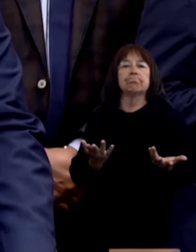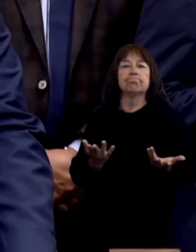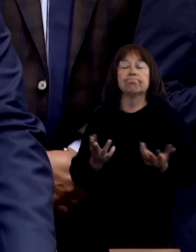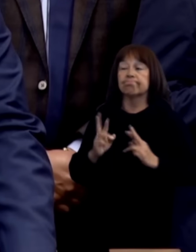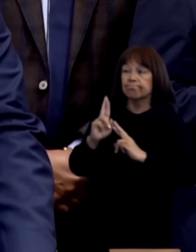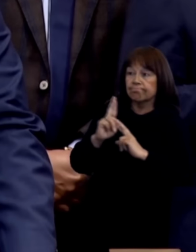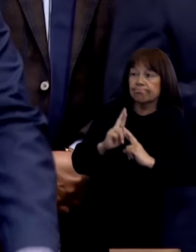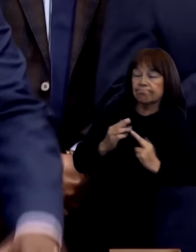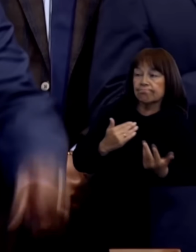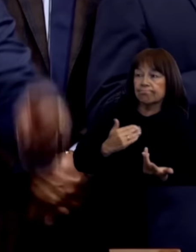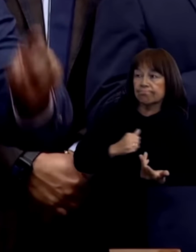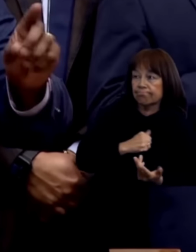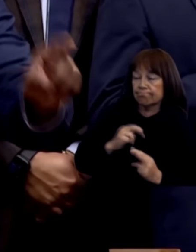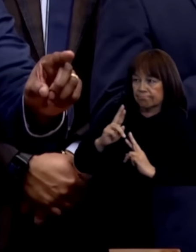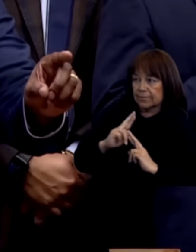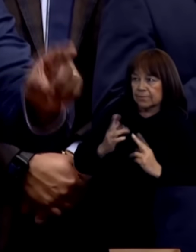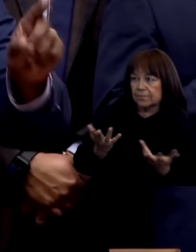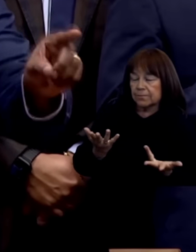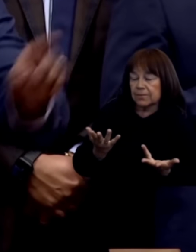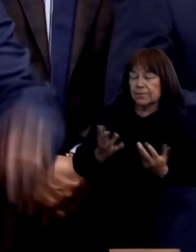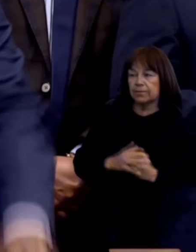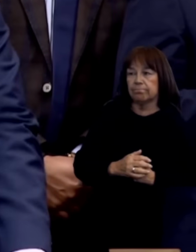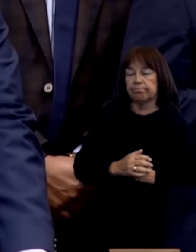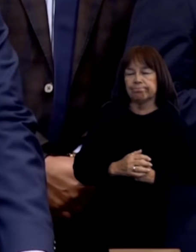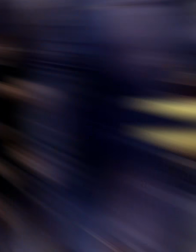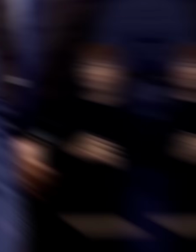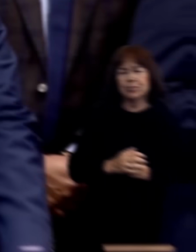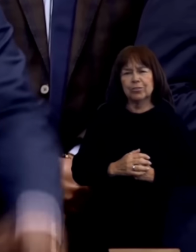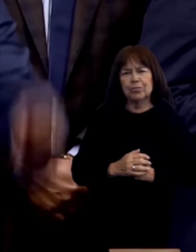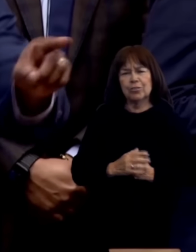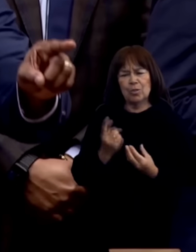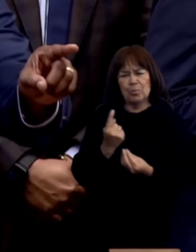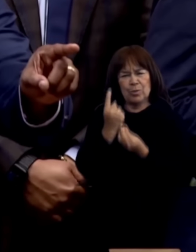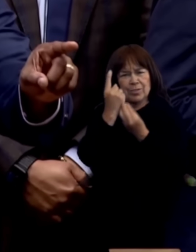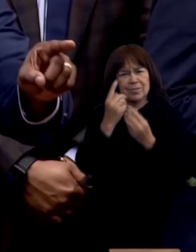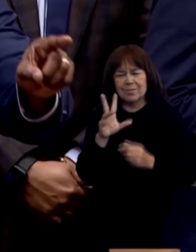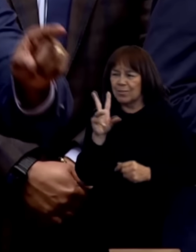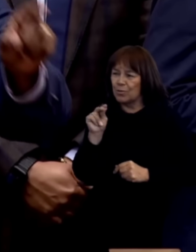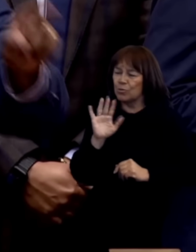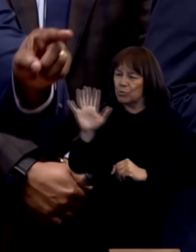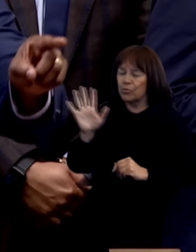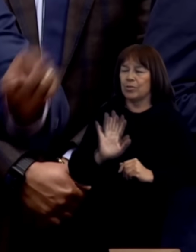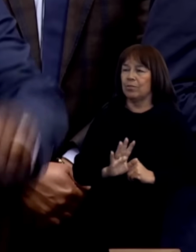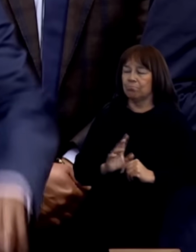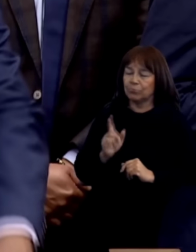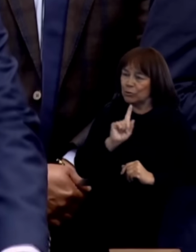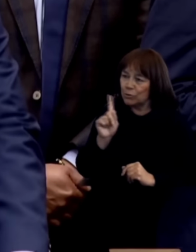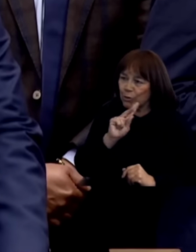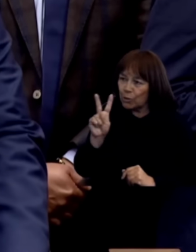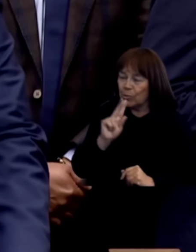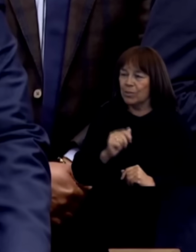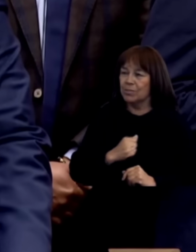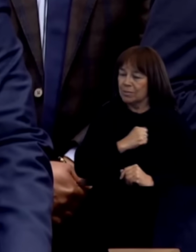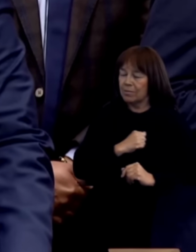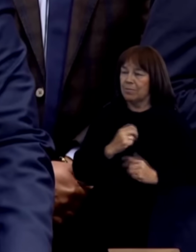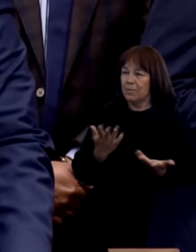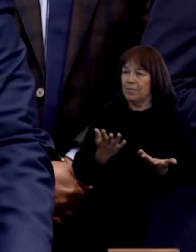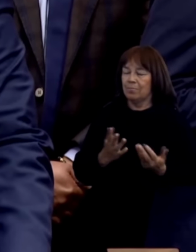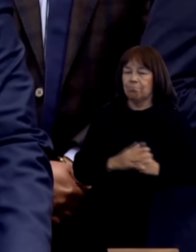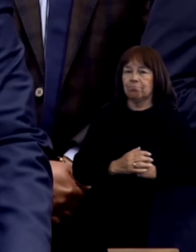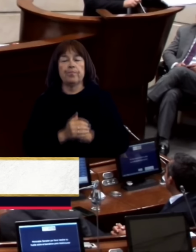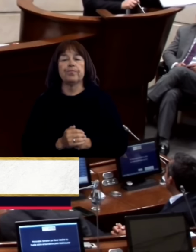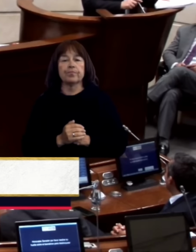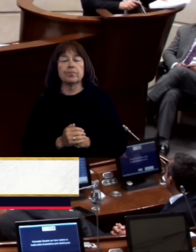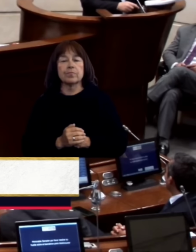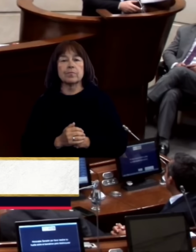Alfred me respeta. Pues respete, no politice esto. No lo politice usted. No lo politice esto. Mire. Pero orden